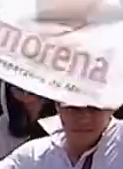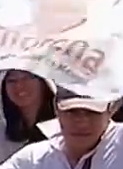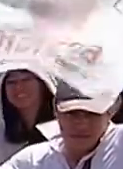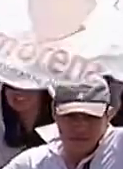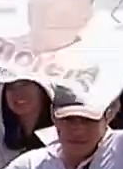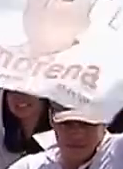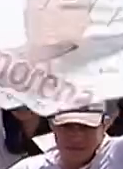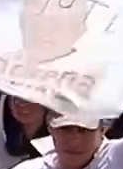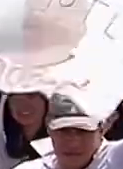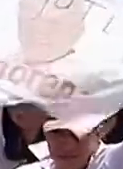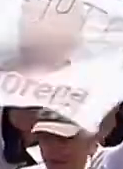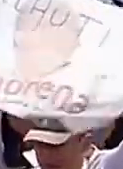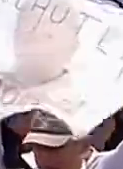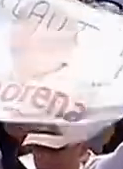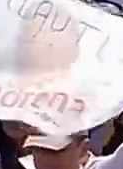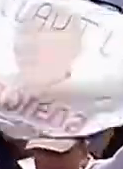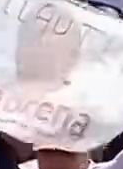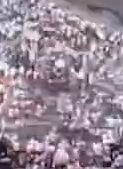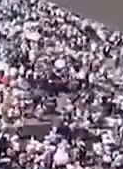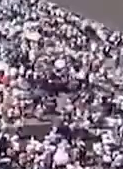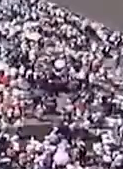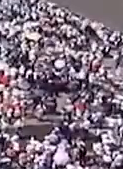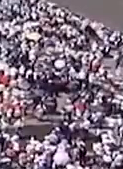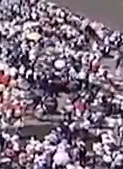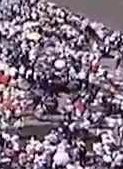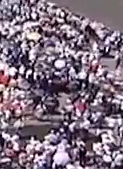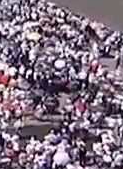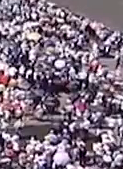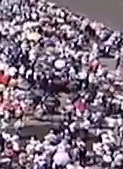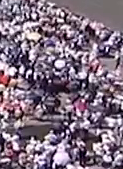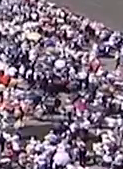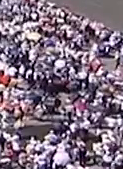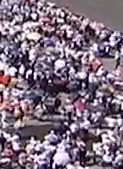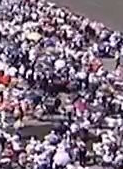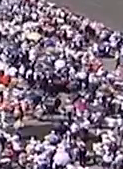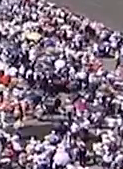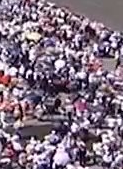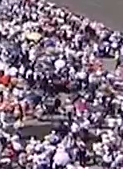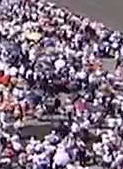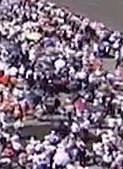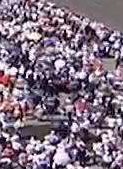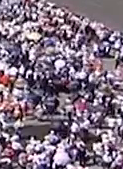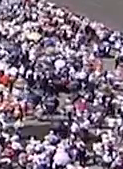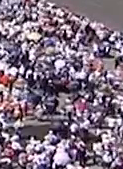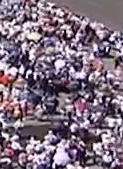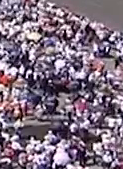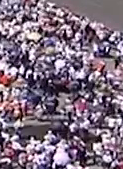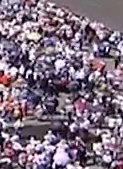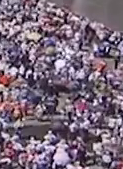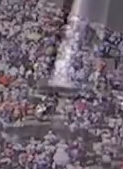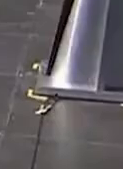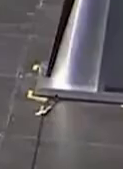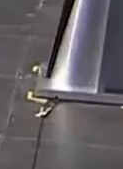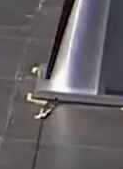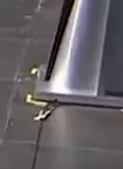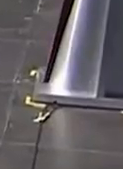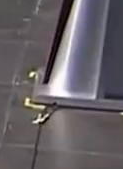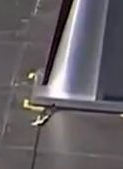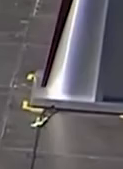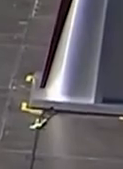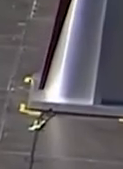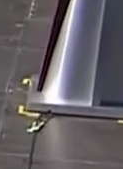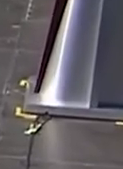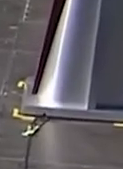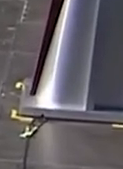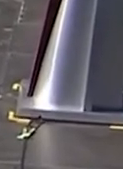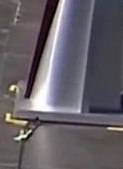austeridad republicana y el combate a la corrupción han permitido la creación y fortalecimiento de programas sociales, sin aumentar impuestos ni incrementar la deuda